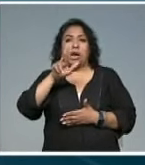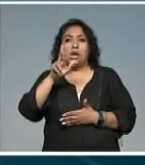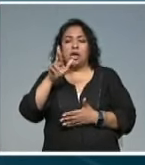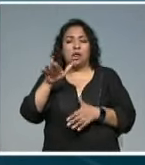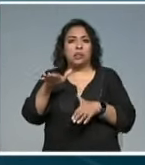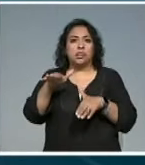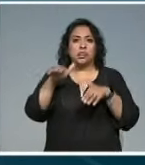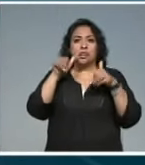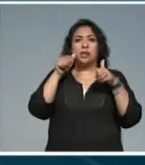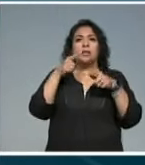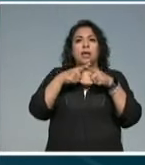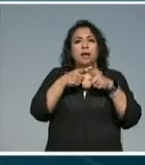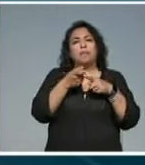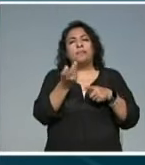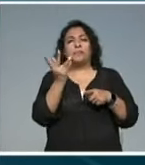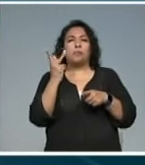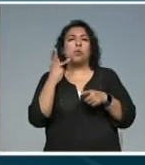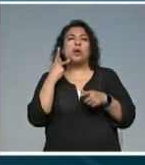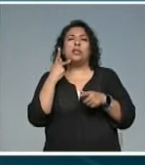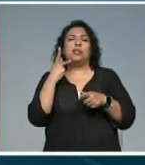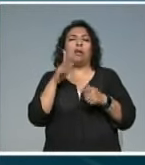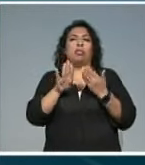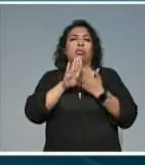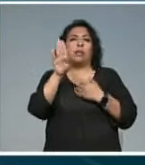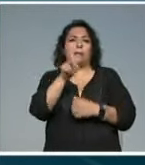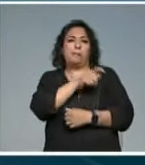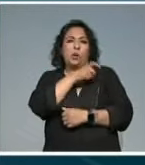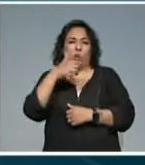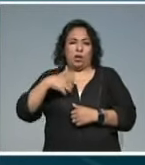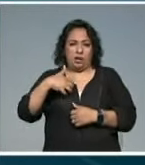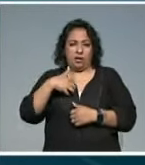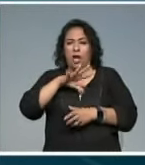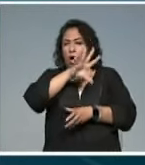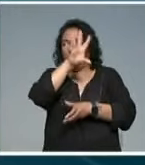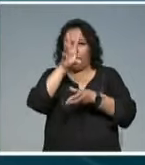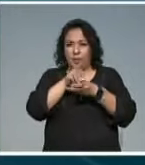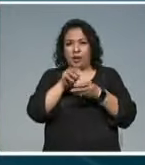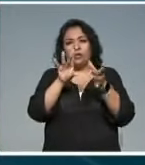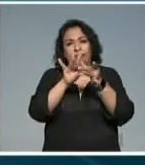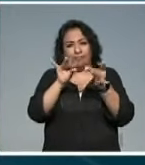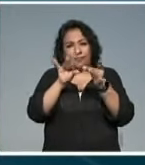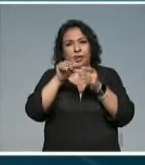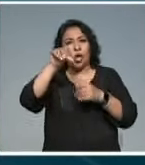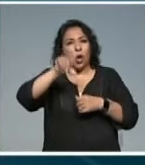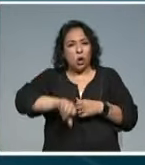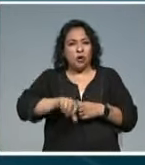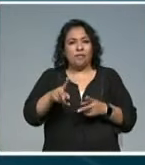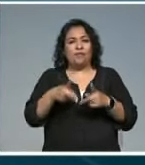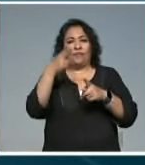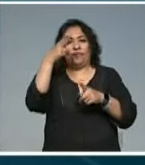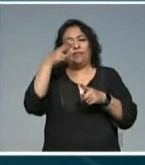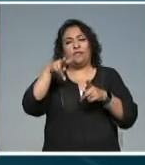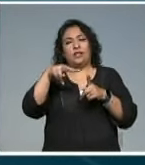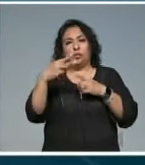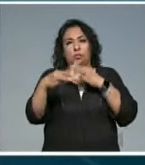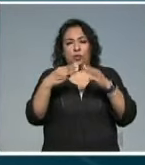atrás son algunas políticas antivacunas en Canadá. De todo esto lo platicamos y lo indagamos esta noche en Visión